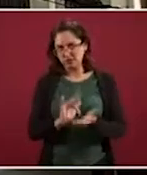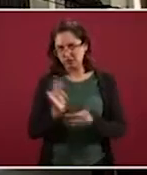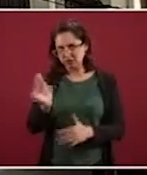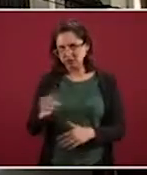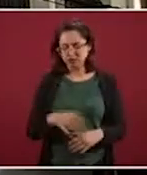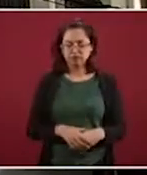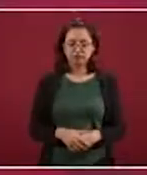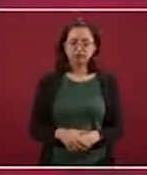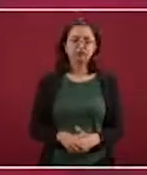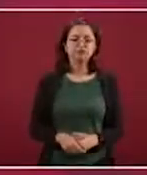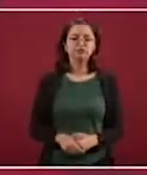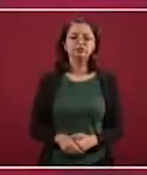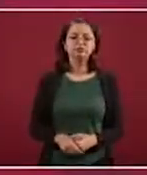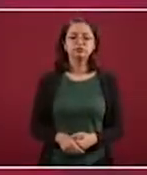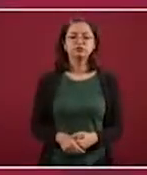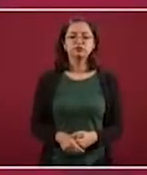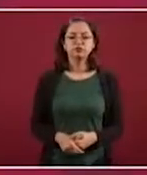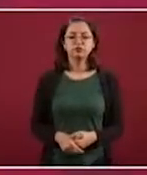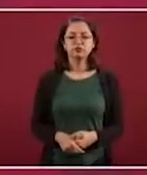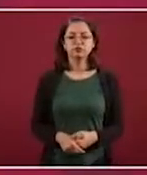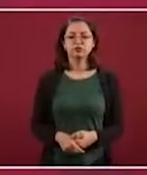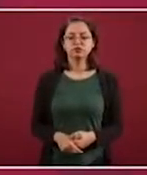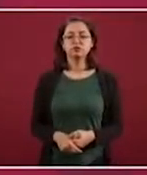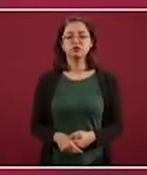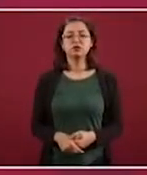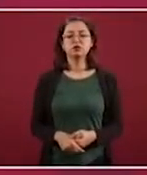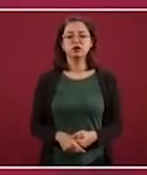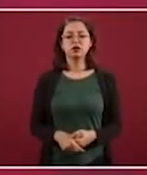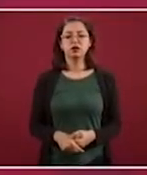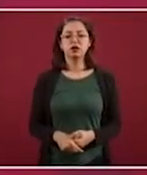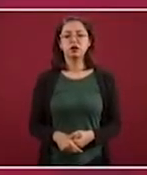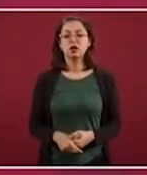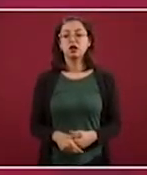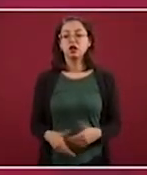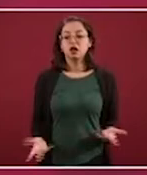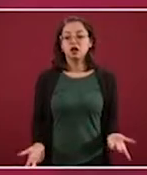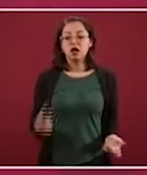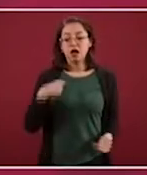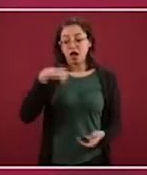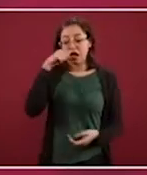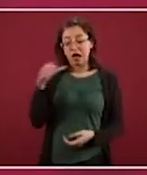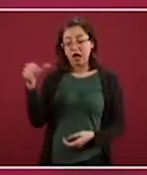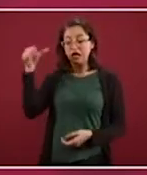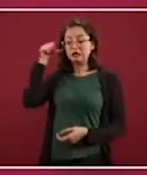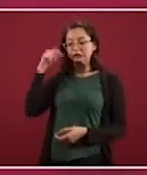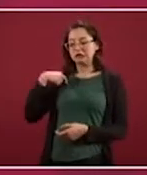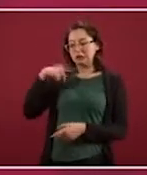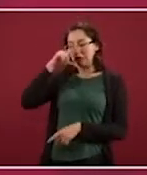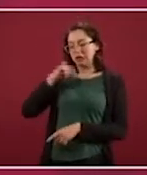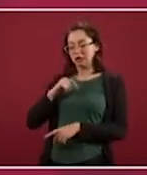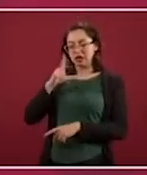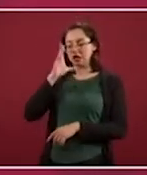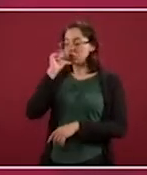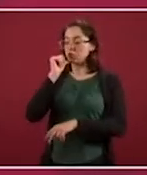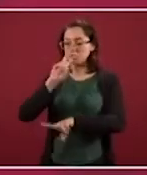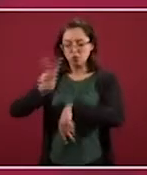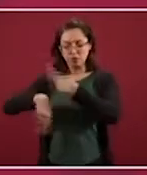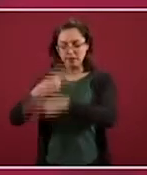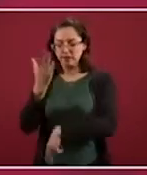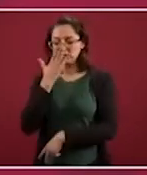Quedamos en que vamos a Sonora, se pospuso por lo de ayer, voy mañana para allá